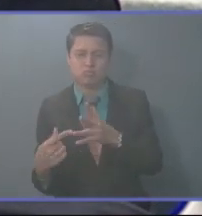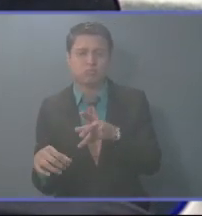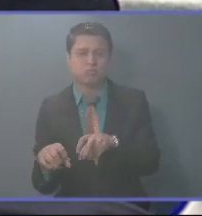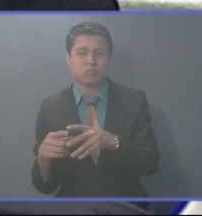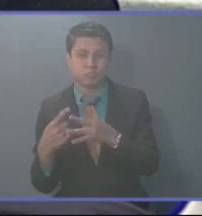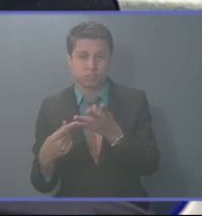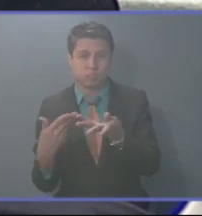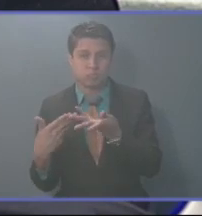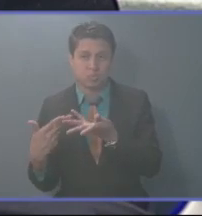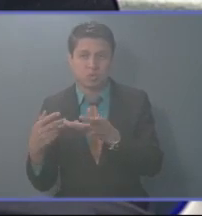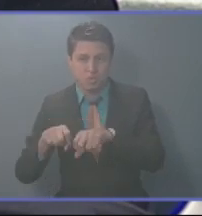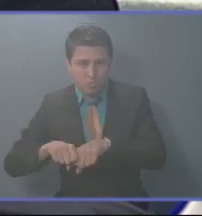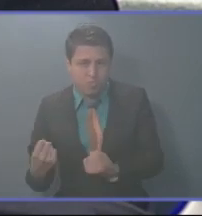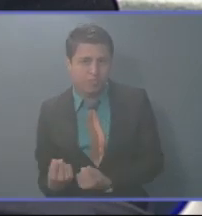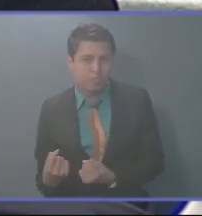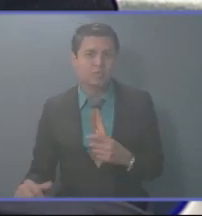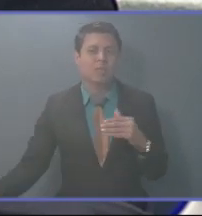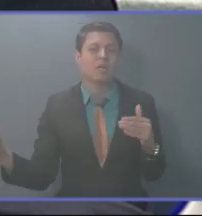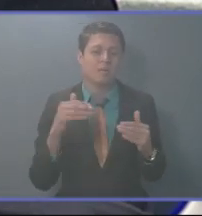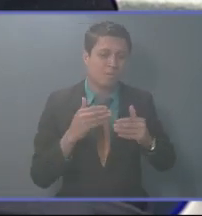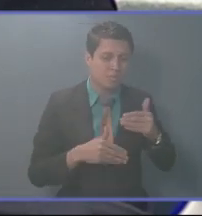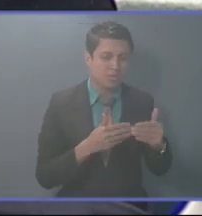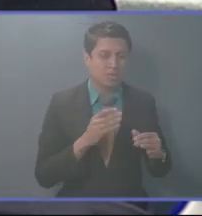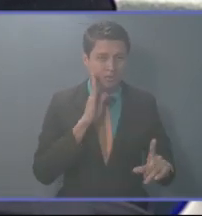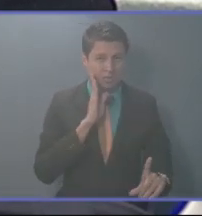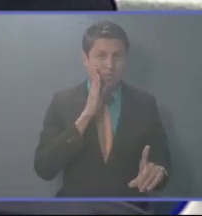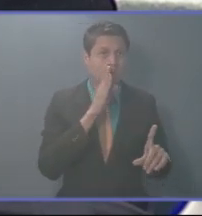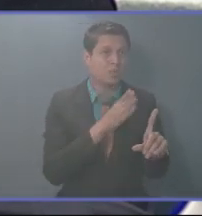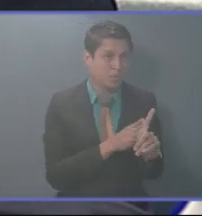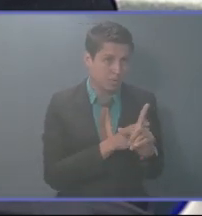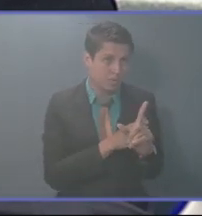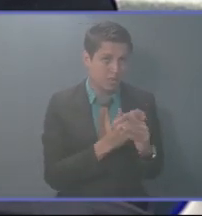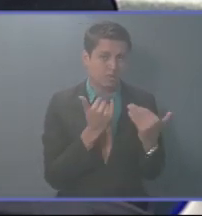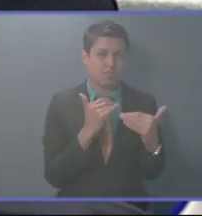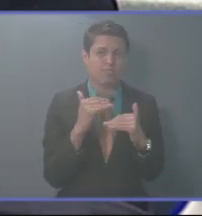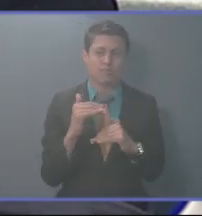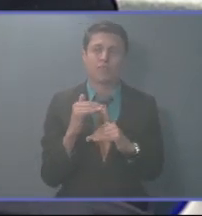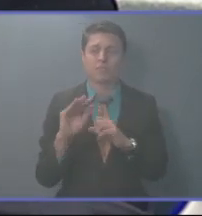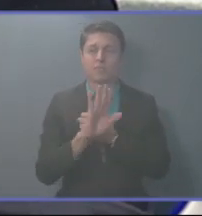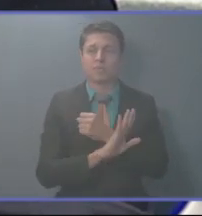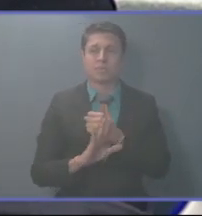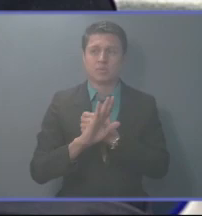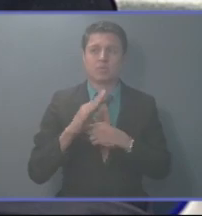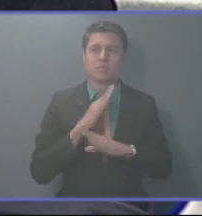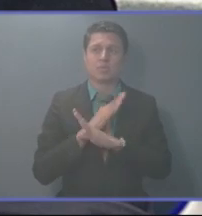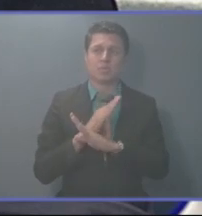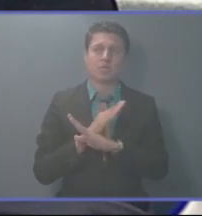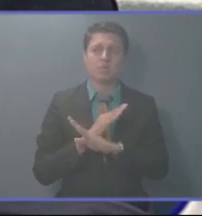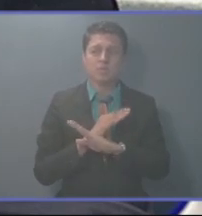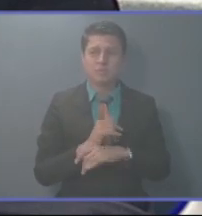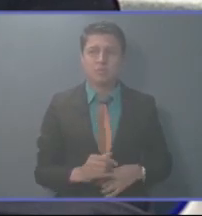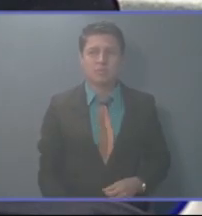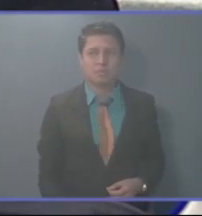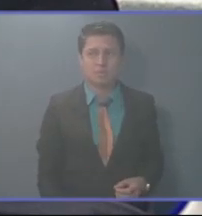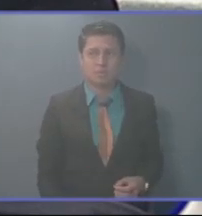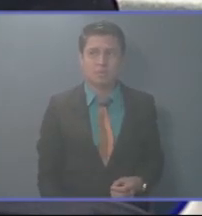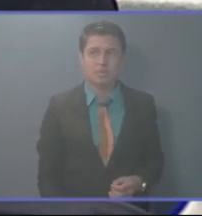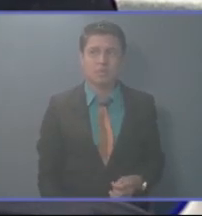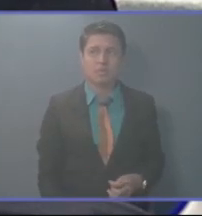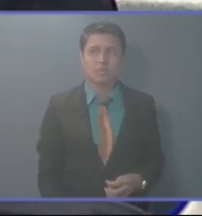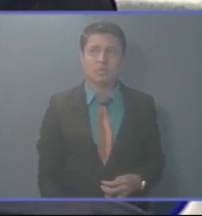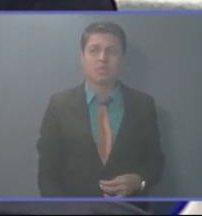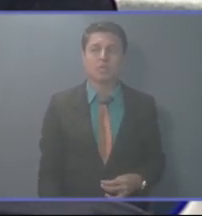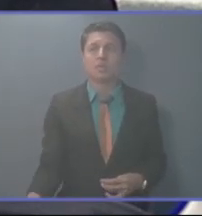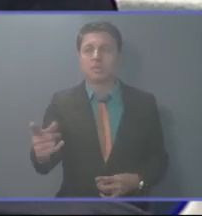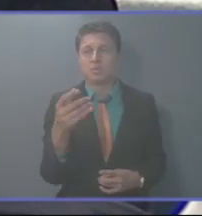sino también comprensivo de las medidas encaminadas a evitar su repetición equilibrada y objetivamente.